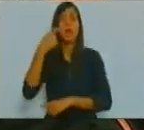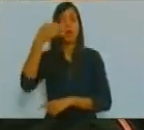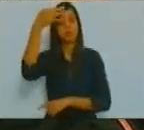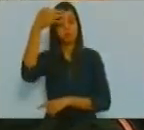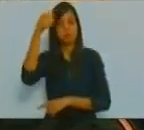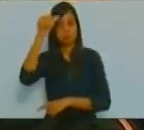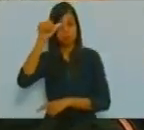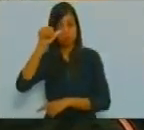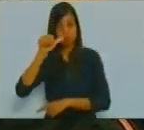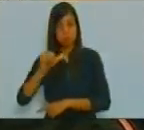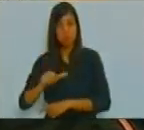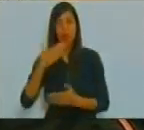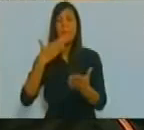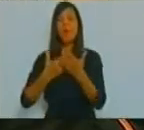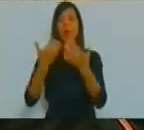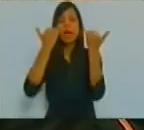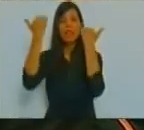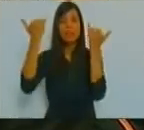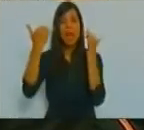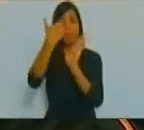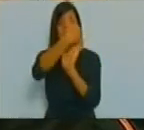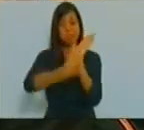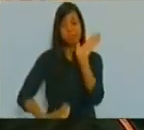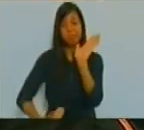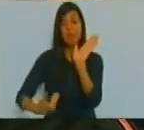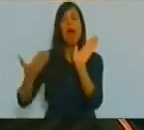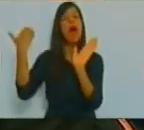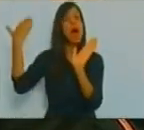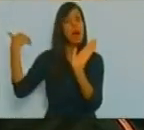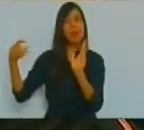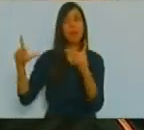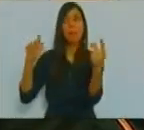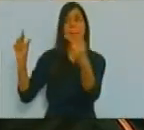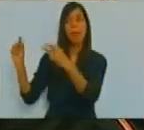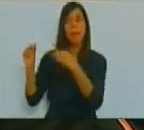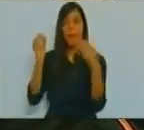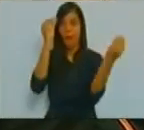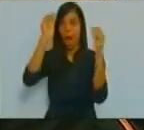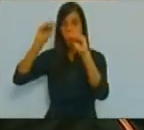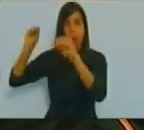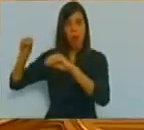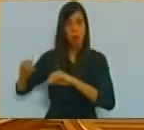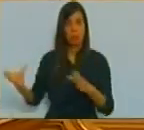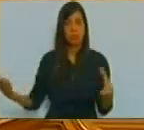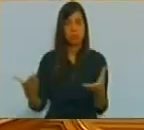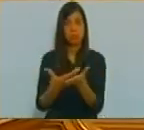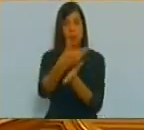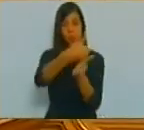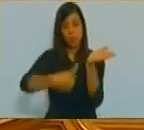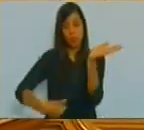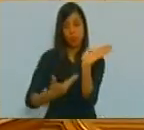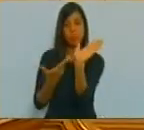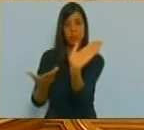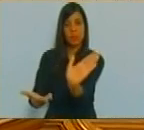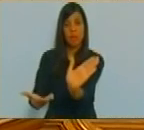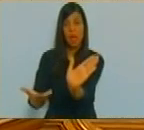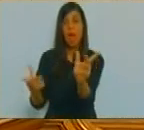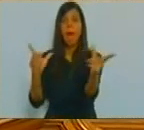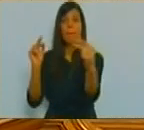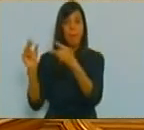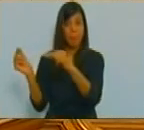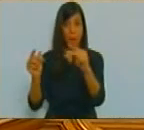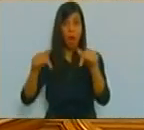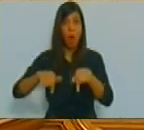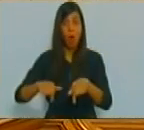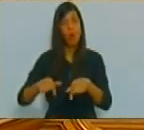también haciendo propuestas recogidas con el pueblo con el poder originario ese intercambio que hoy